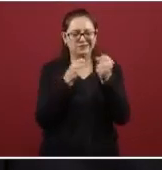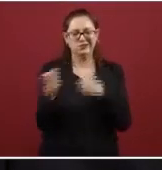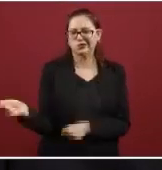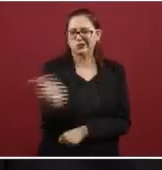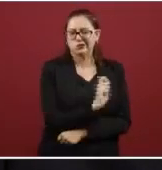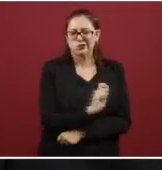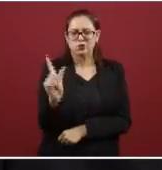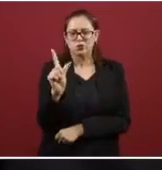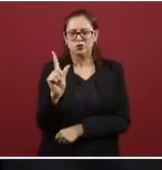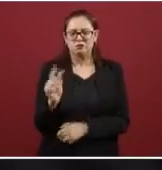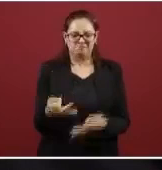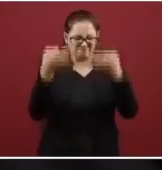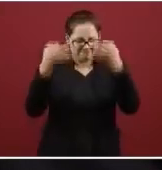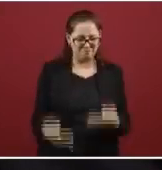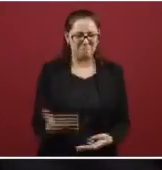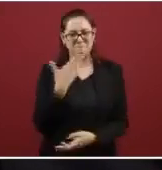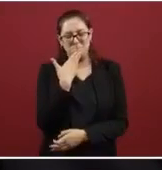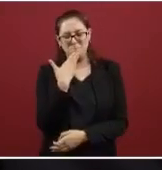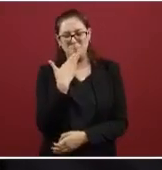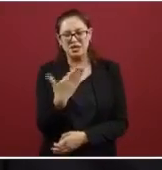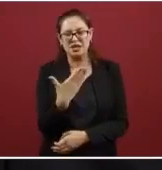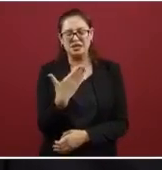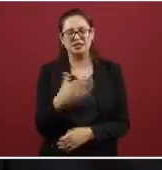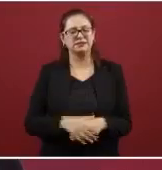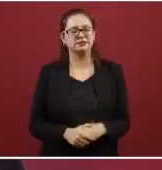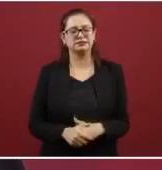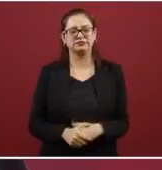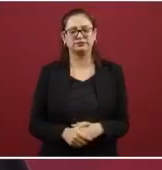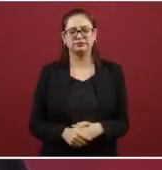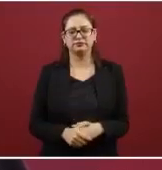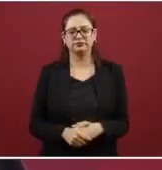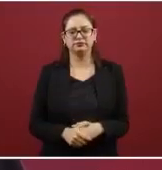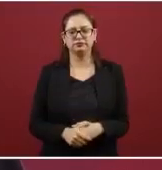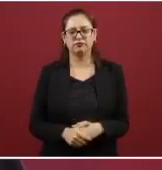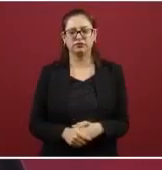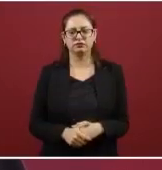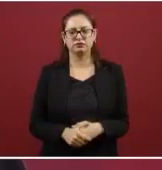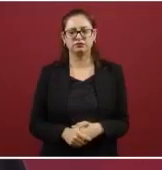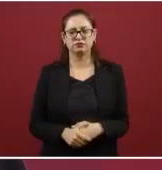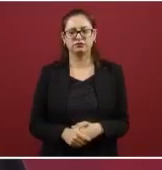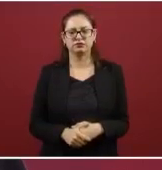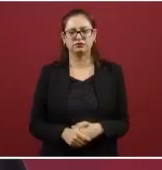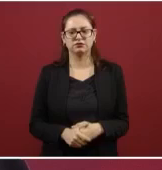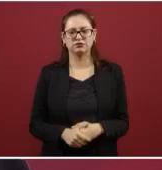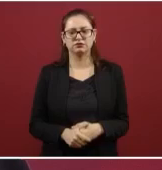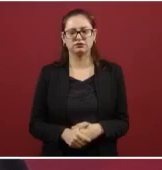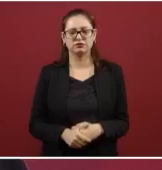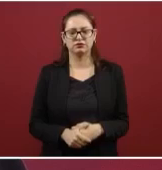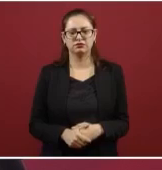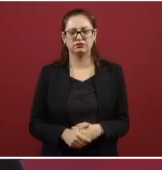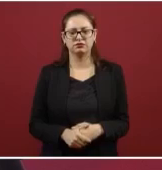profesional, íntegra, incapaz